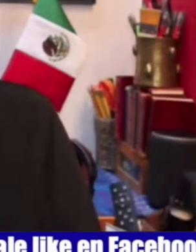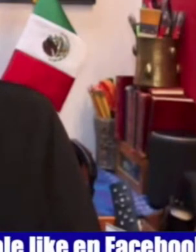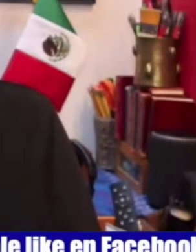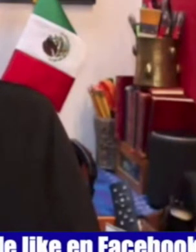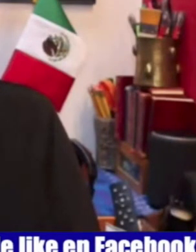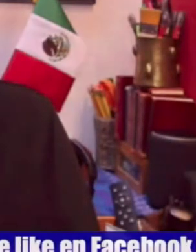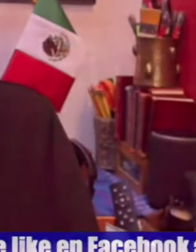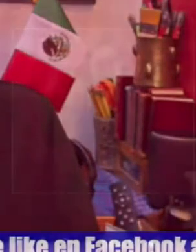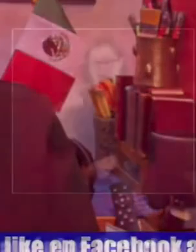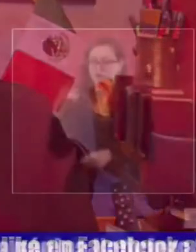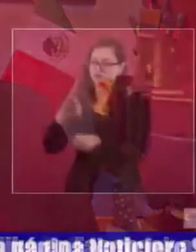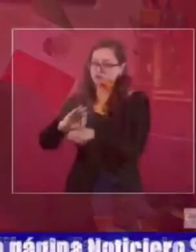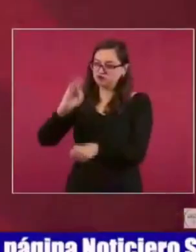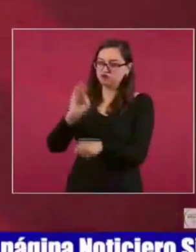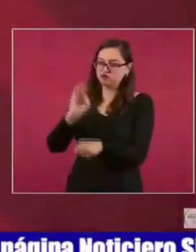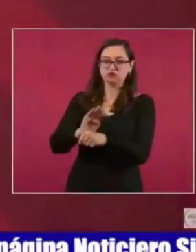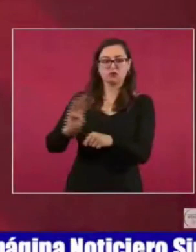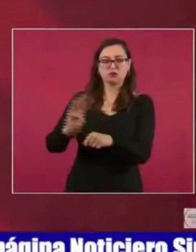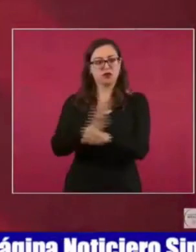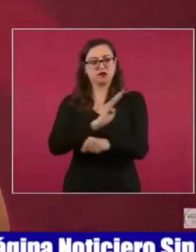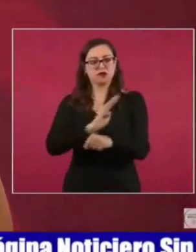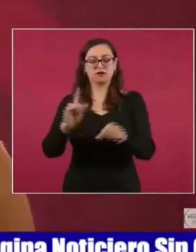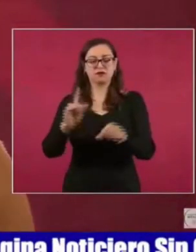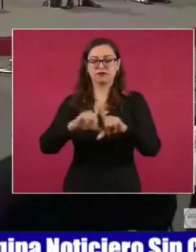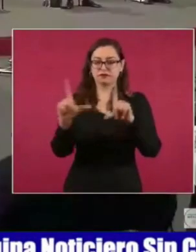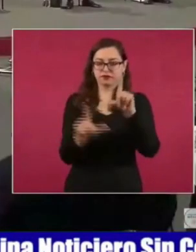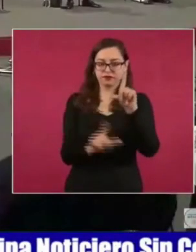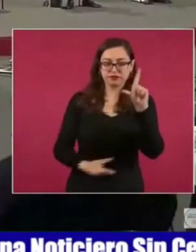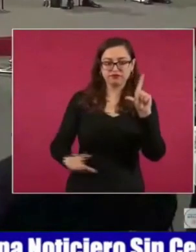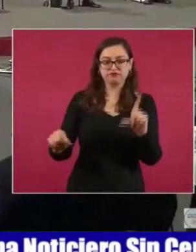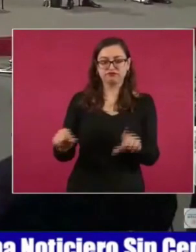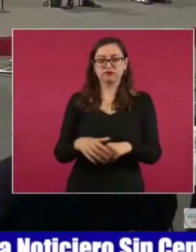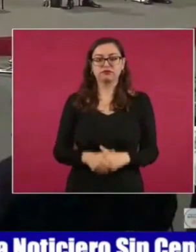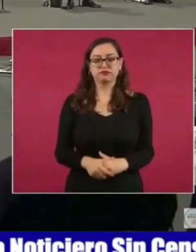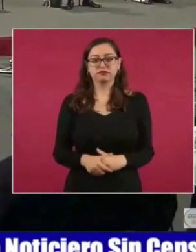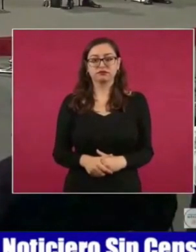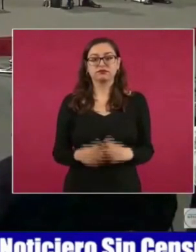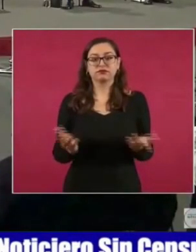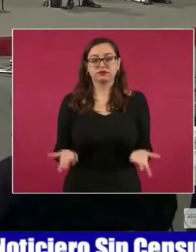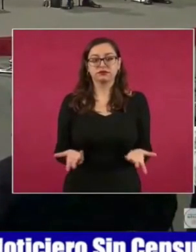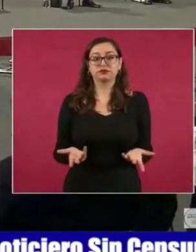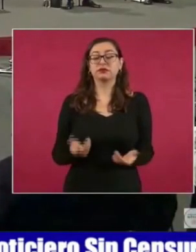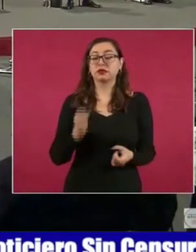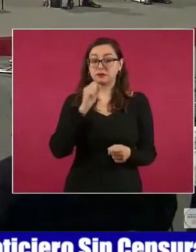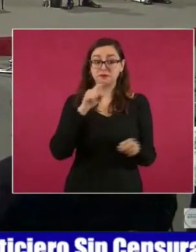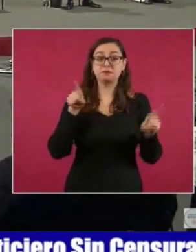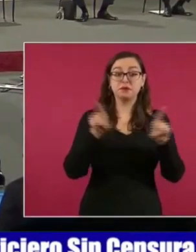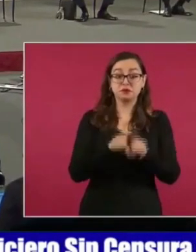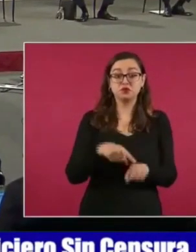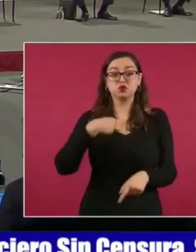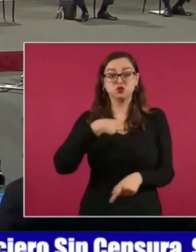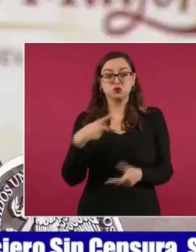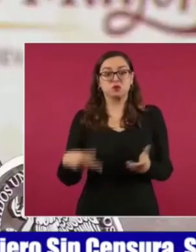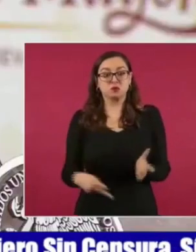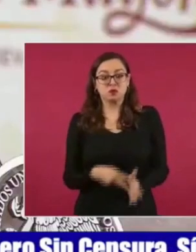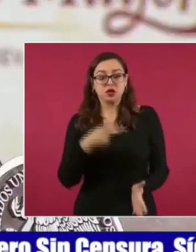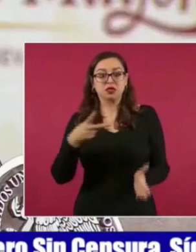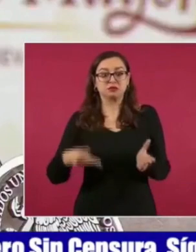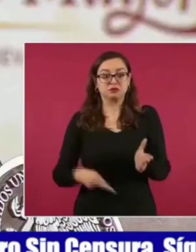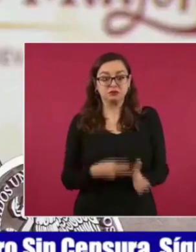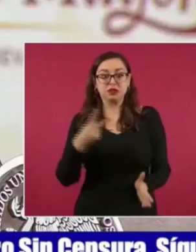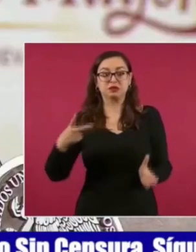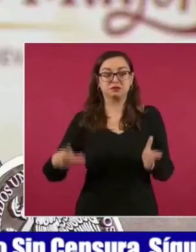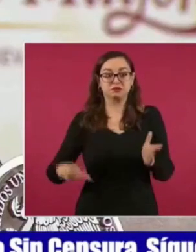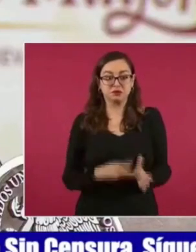algo nuevo a la causa o al proyecto. Entonces, yo creo que aún dentro del terreno de la especulación, querido Vicente,